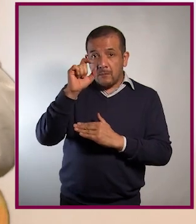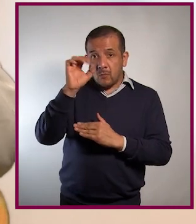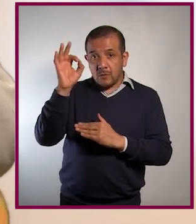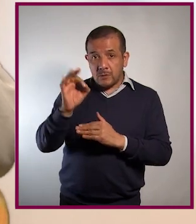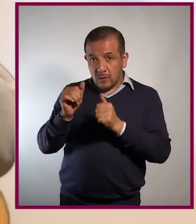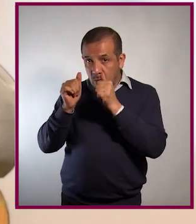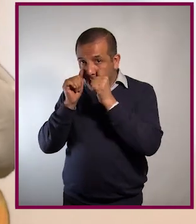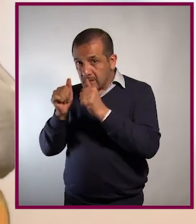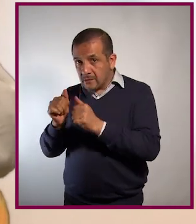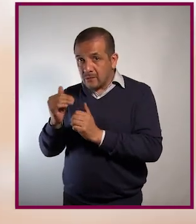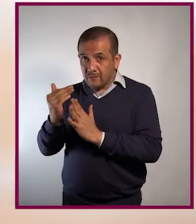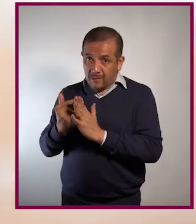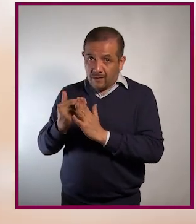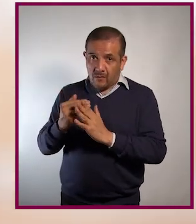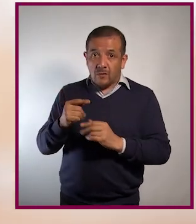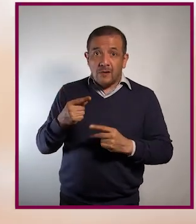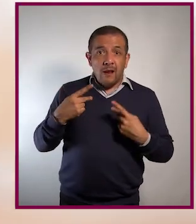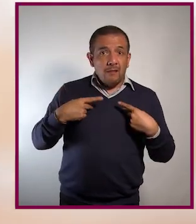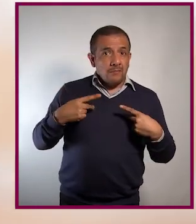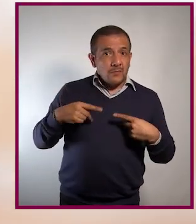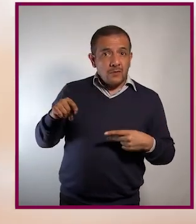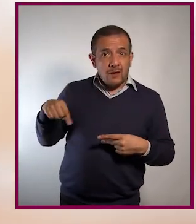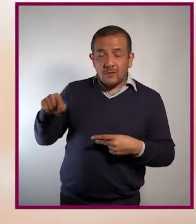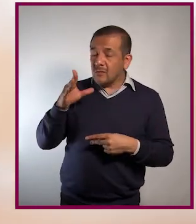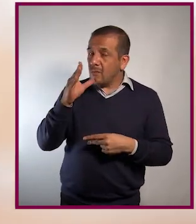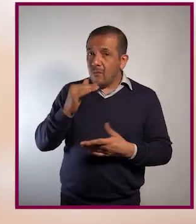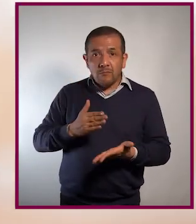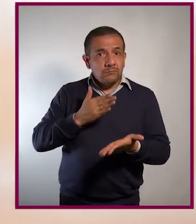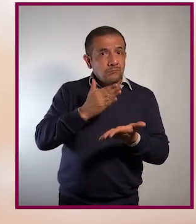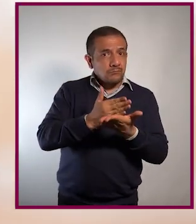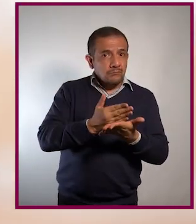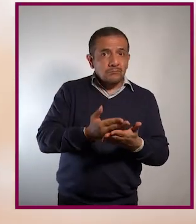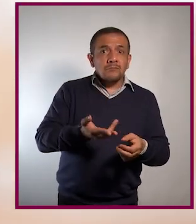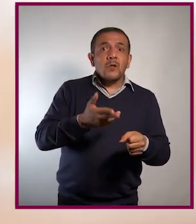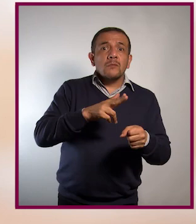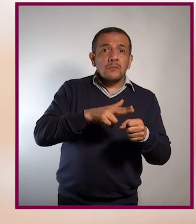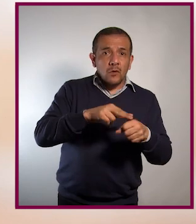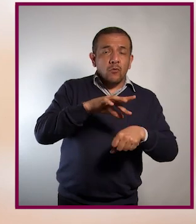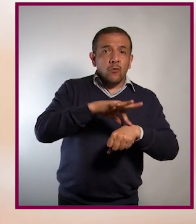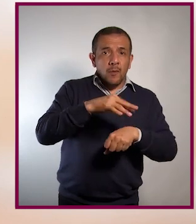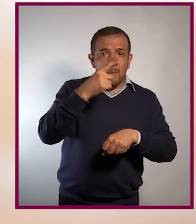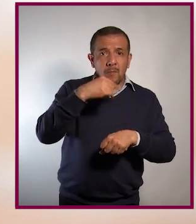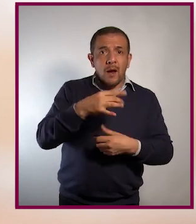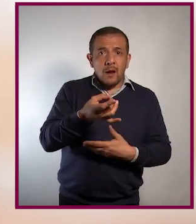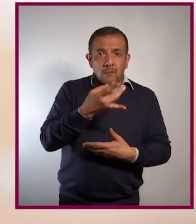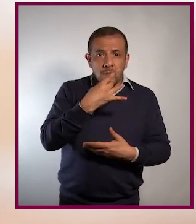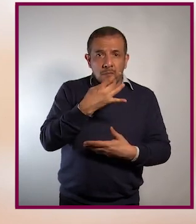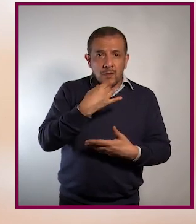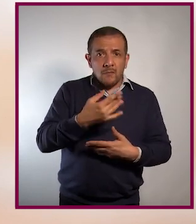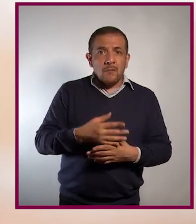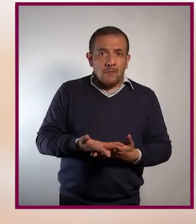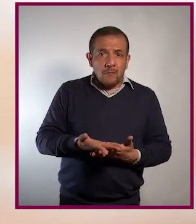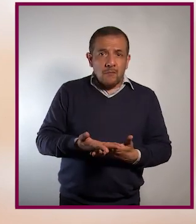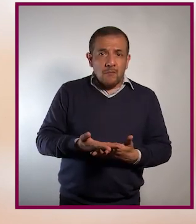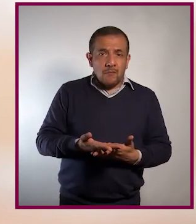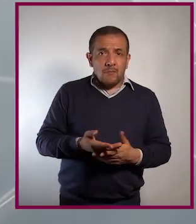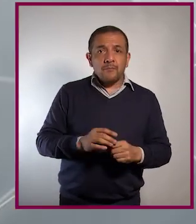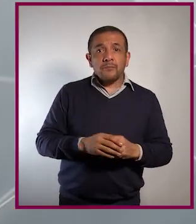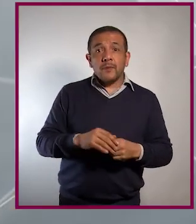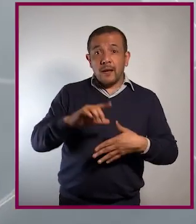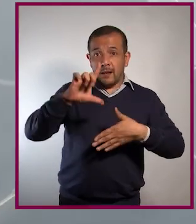pandemia por COVID-19. Las personas no han podido acudir al médico para diagnosticarse y recibir